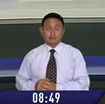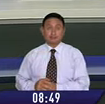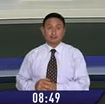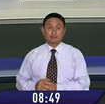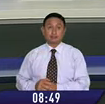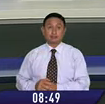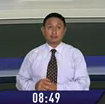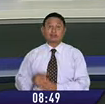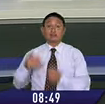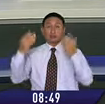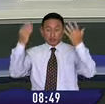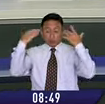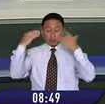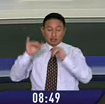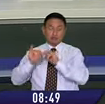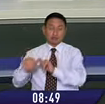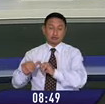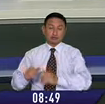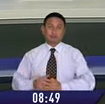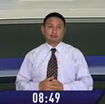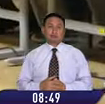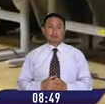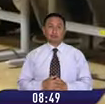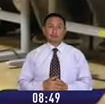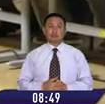una cárcel de la ciudad de Guayaquil.